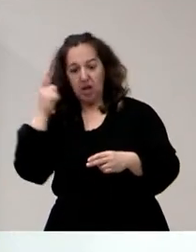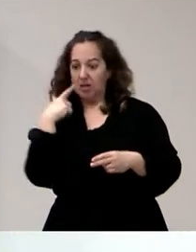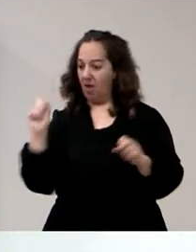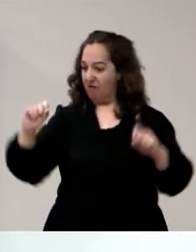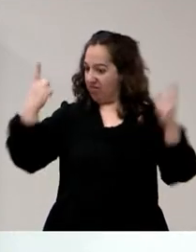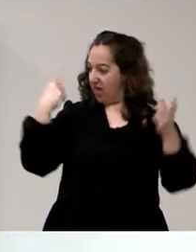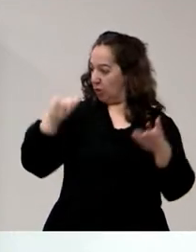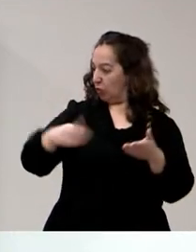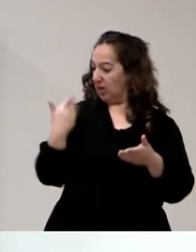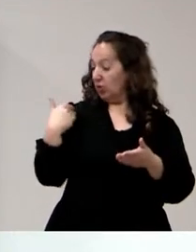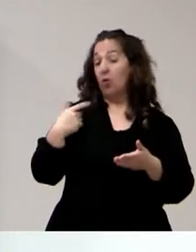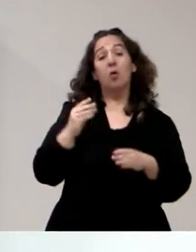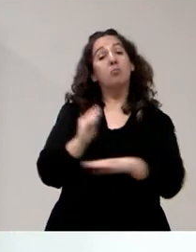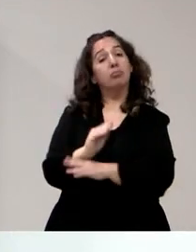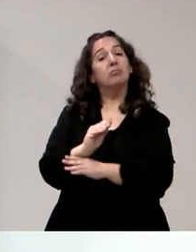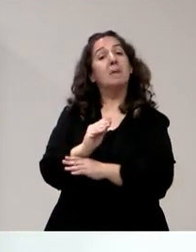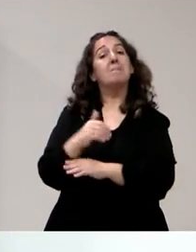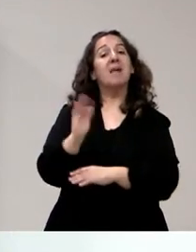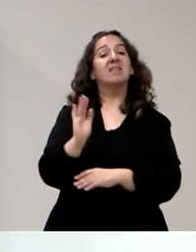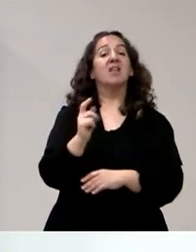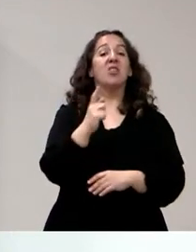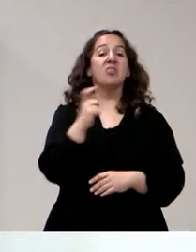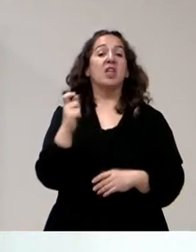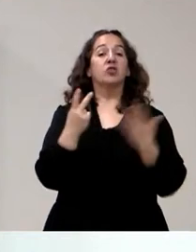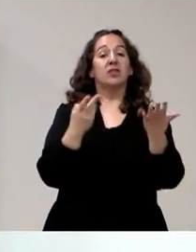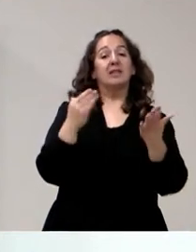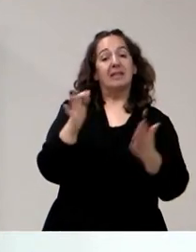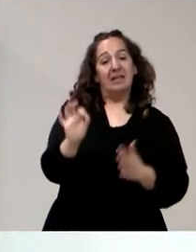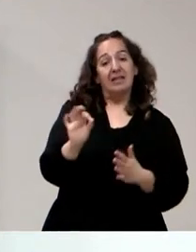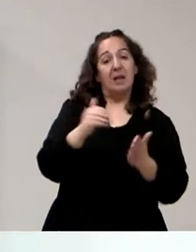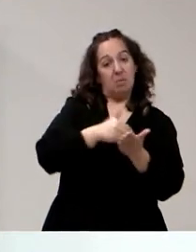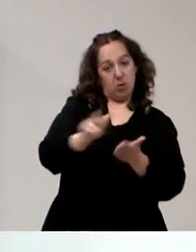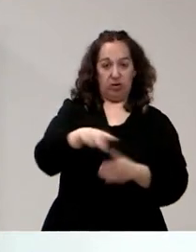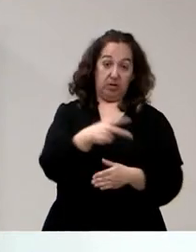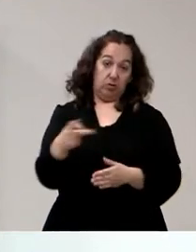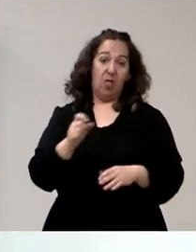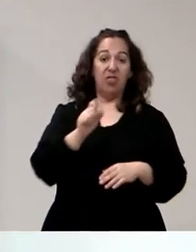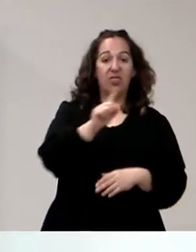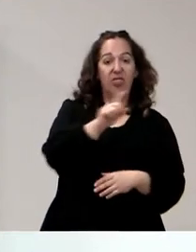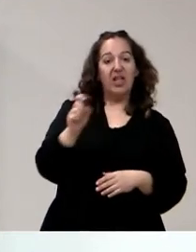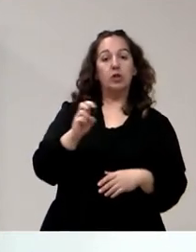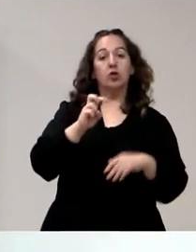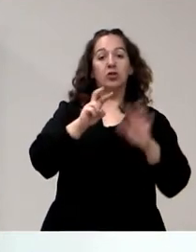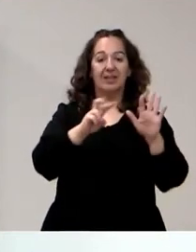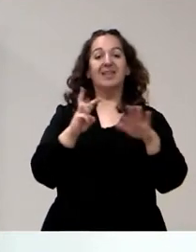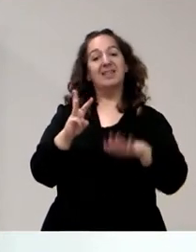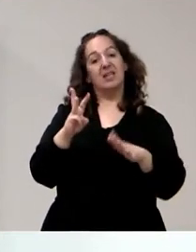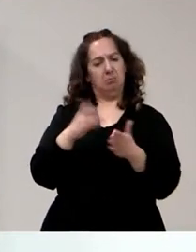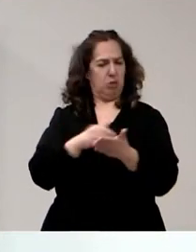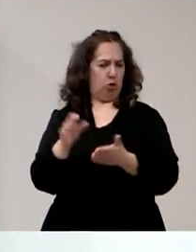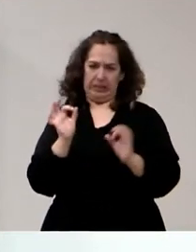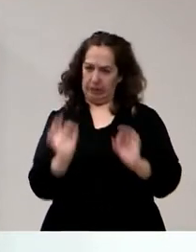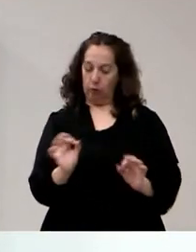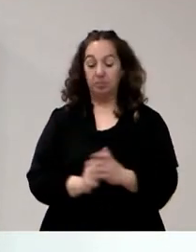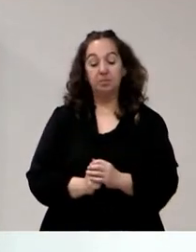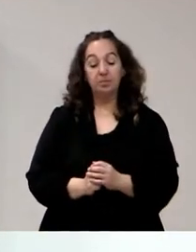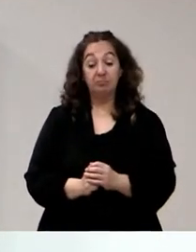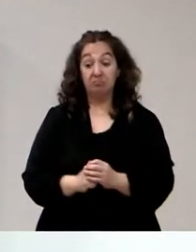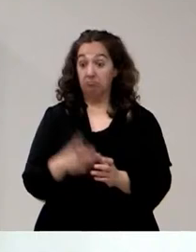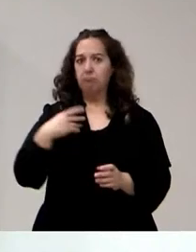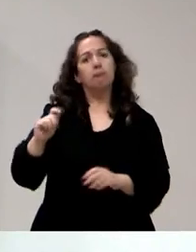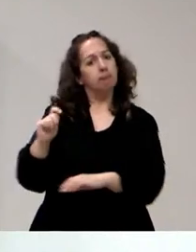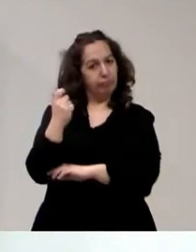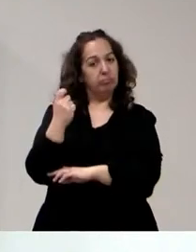de formalizar por importe de más de 170 millones de euros 173 millones en concreto es sin duda un para